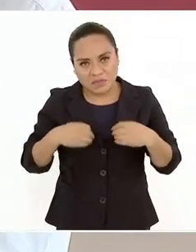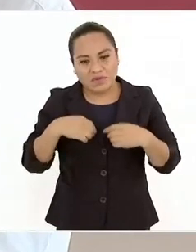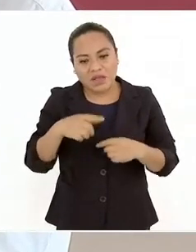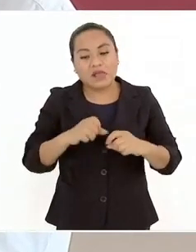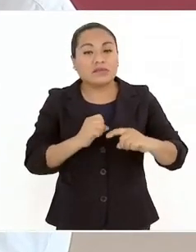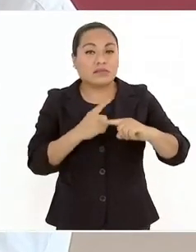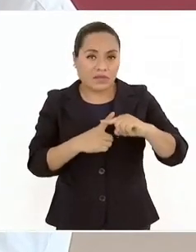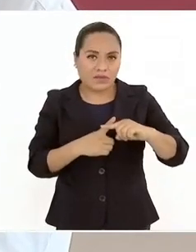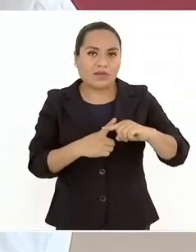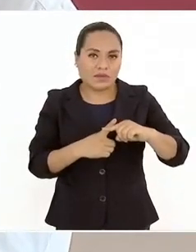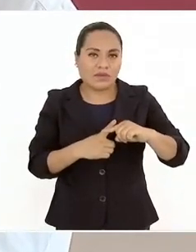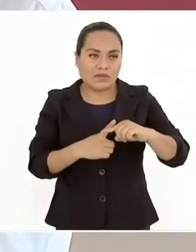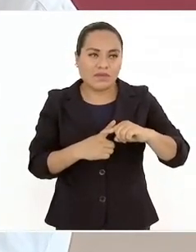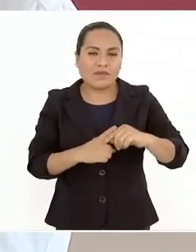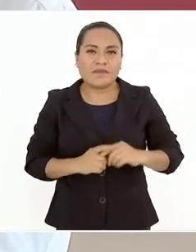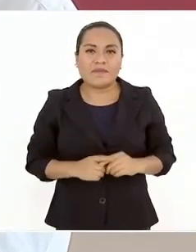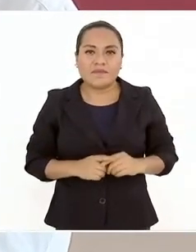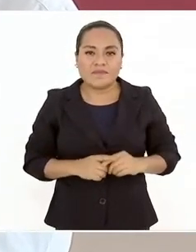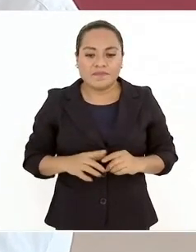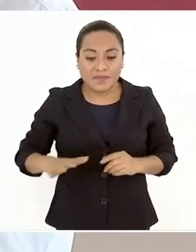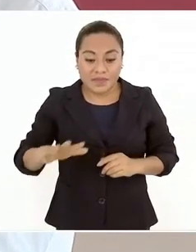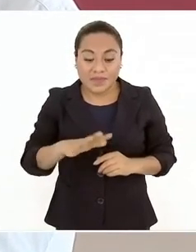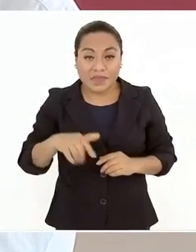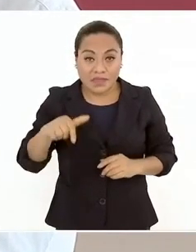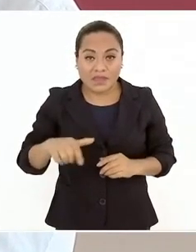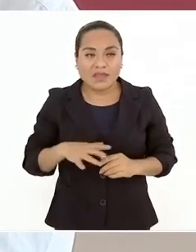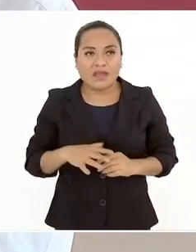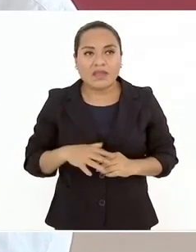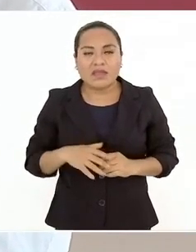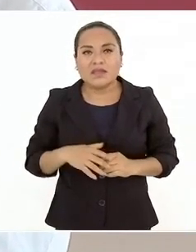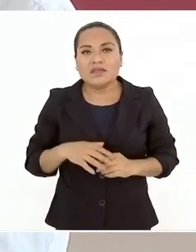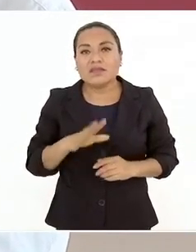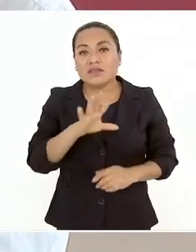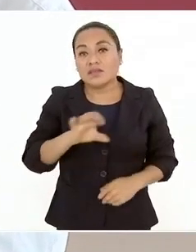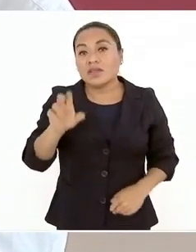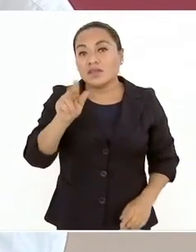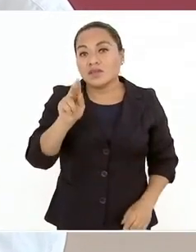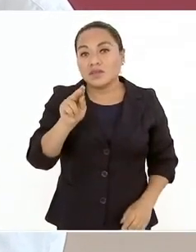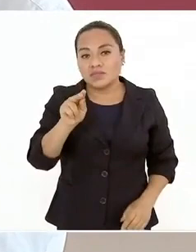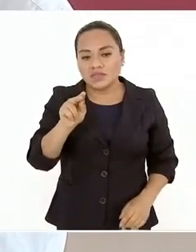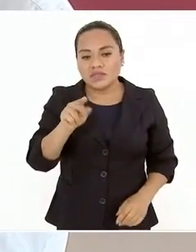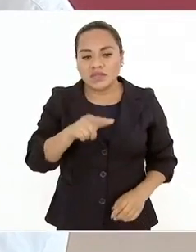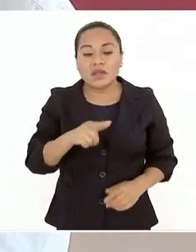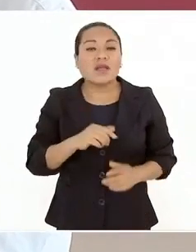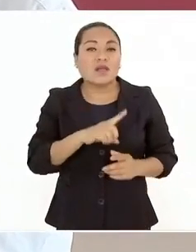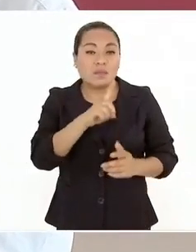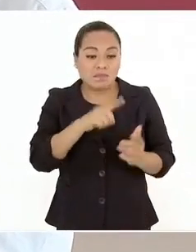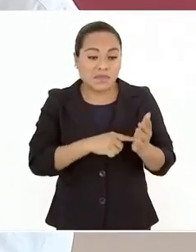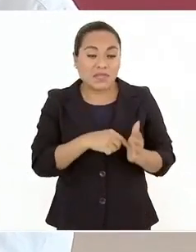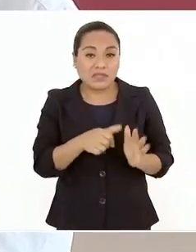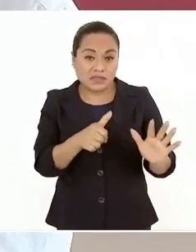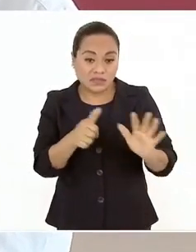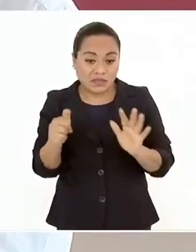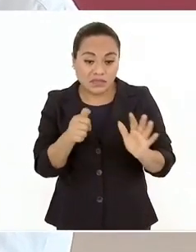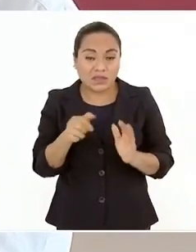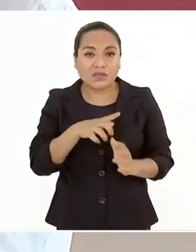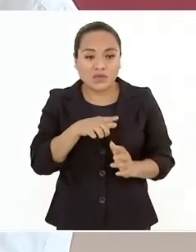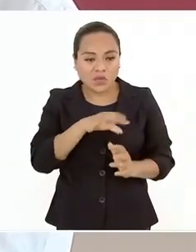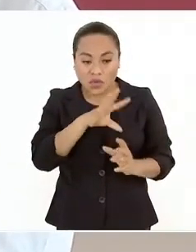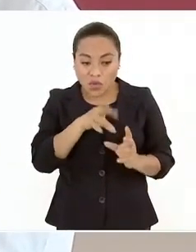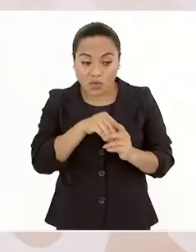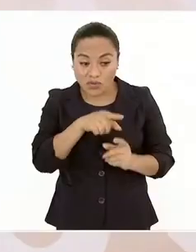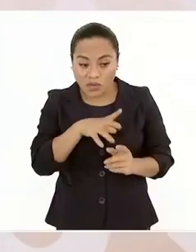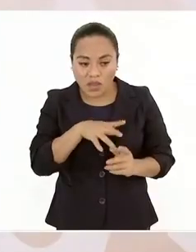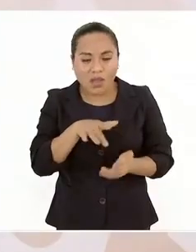Salina Cruz se han entregado casi 580 de los 1.600 apoyos para